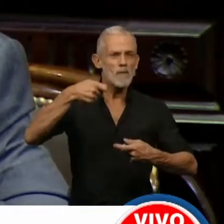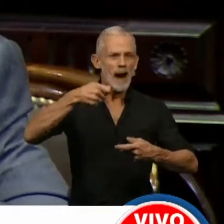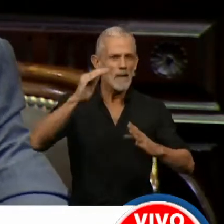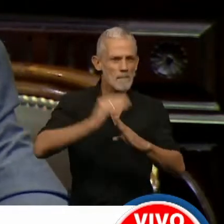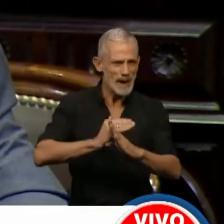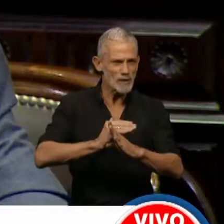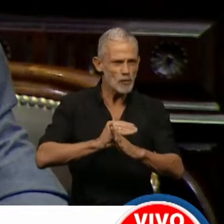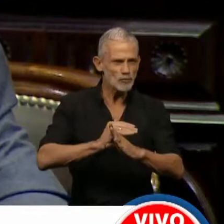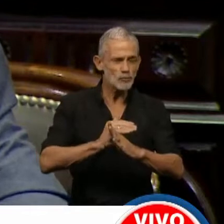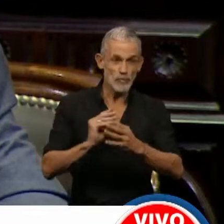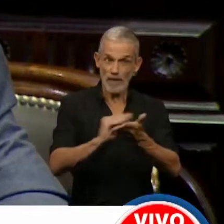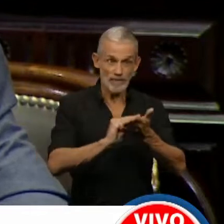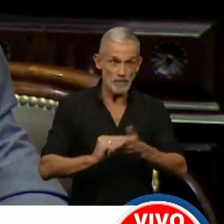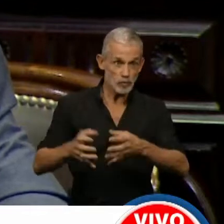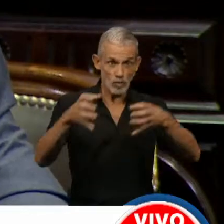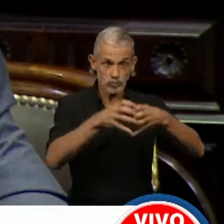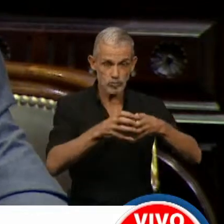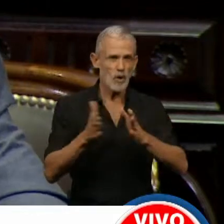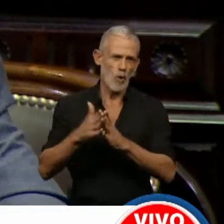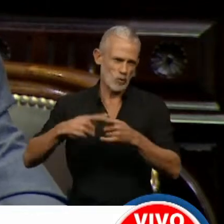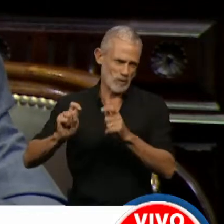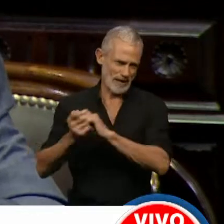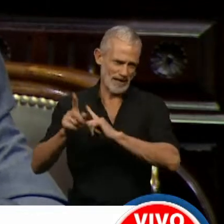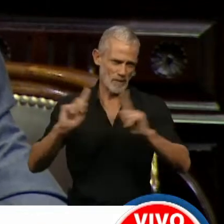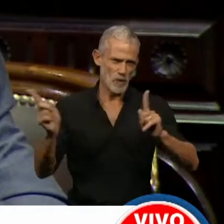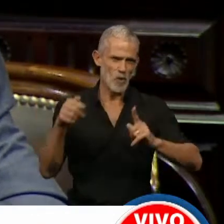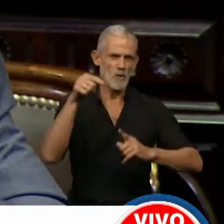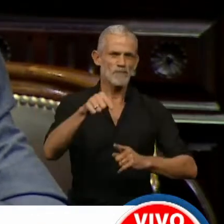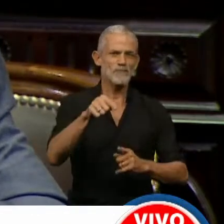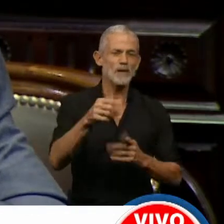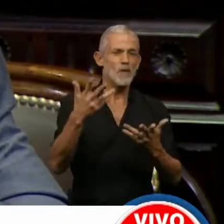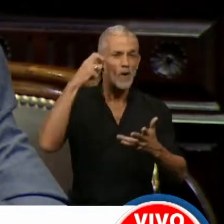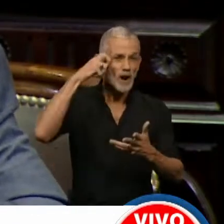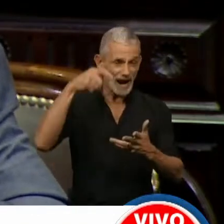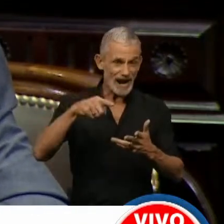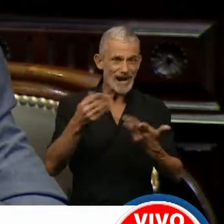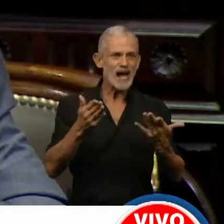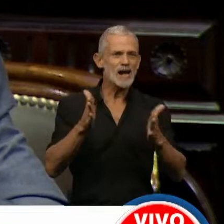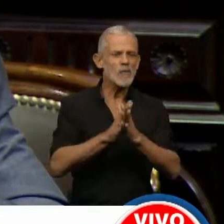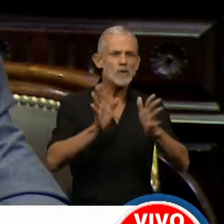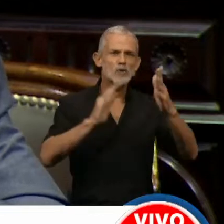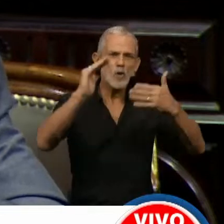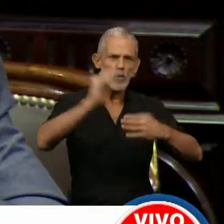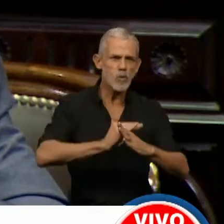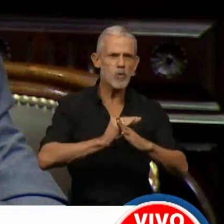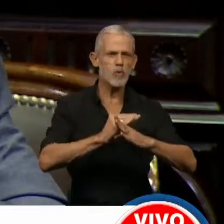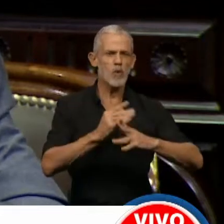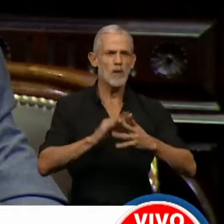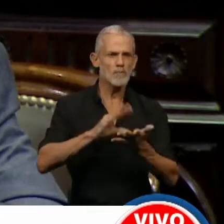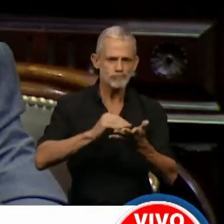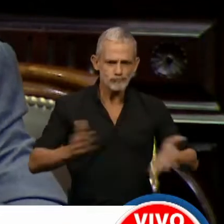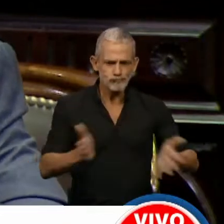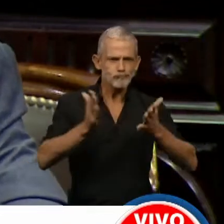lo hicimos con todos los diputados mendocinos Juntos por el Cambio, de reducción del IVA en la Argentina, proyectos que buscan el desarrollo integral del